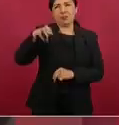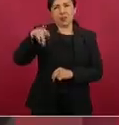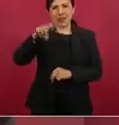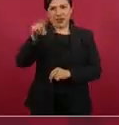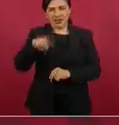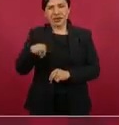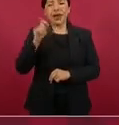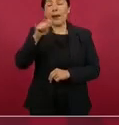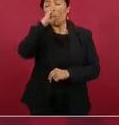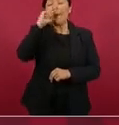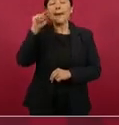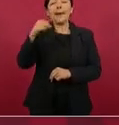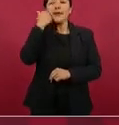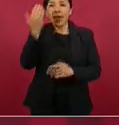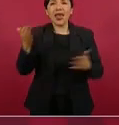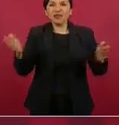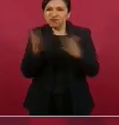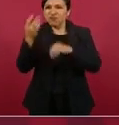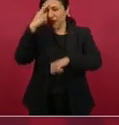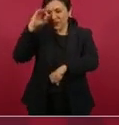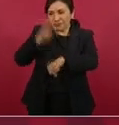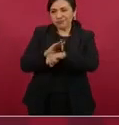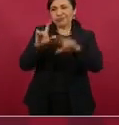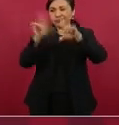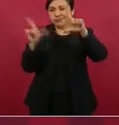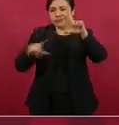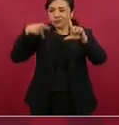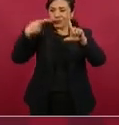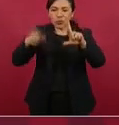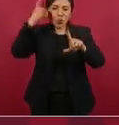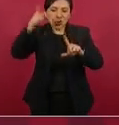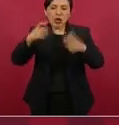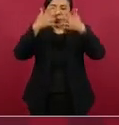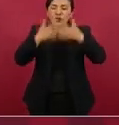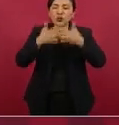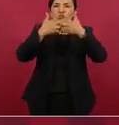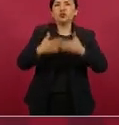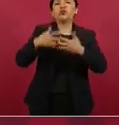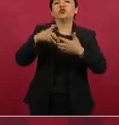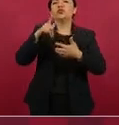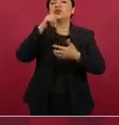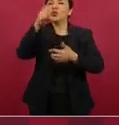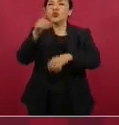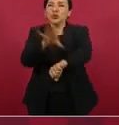industria eléctrica, cuando el presidente López Mateos